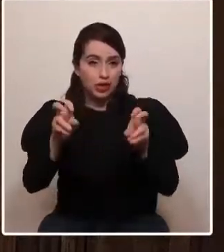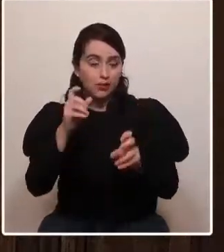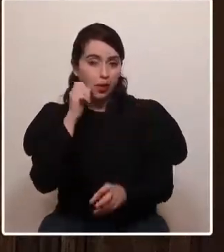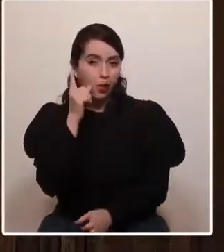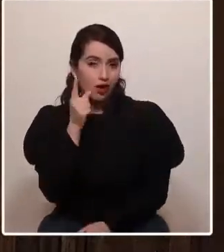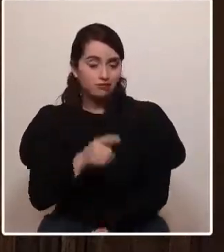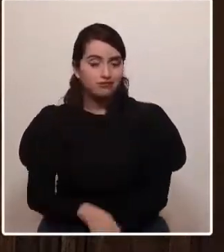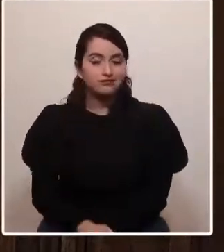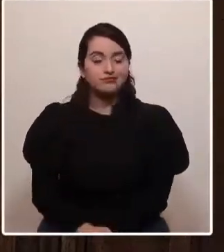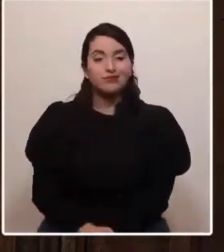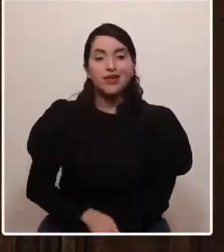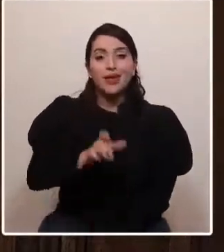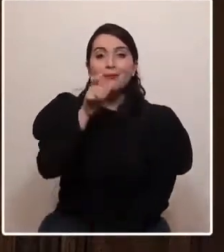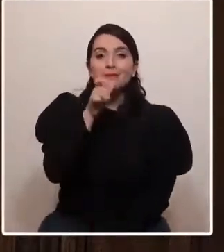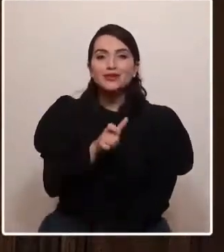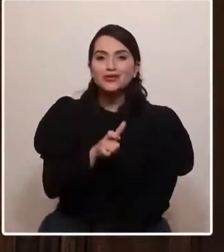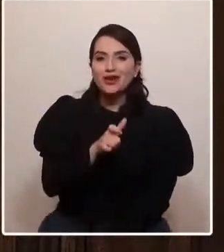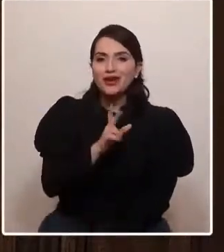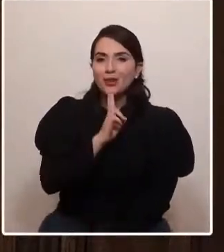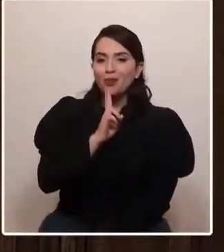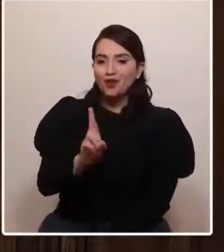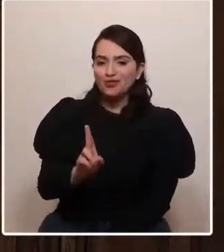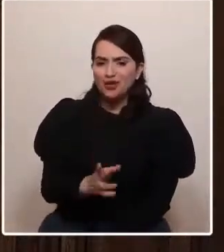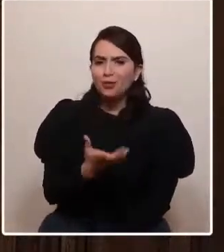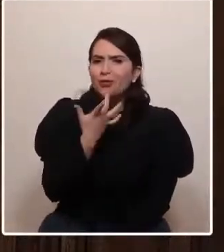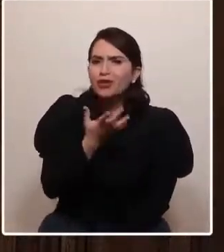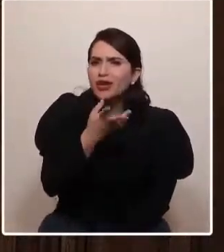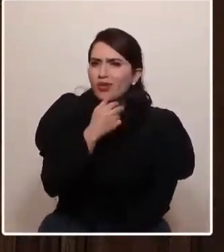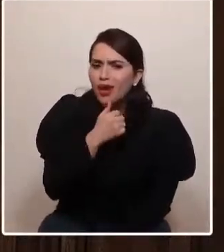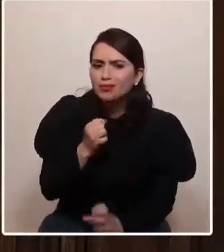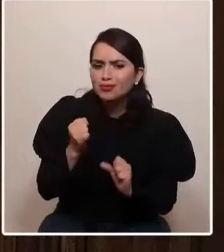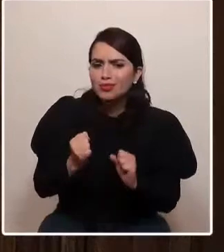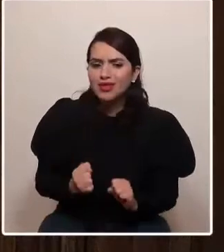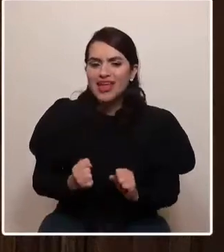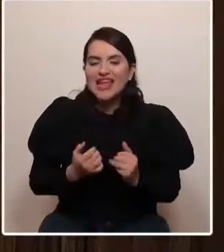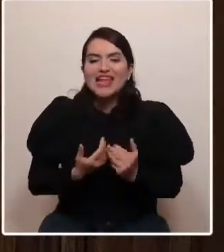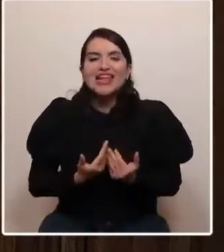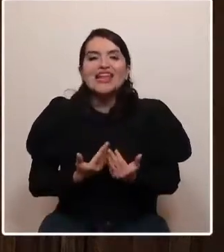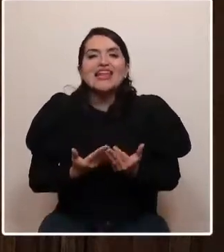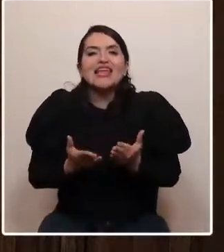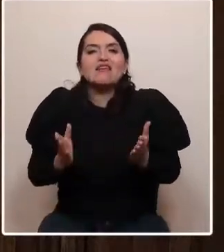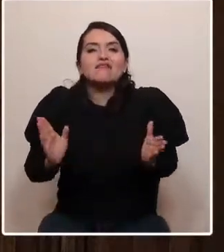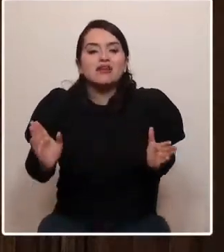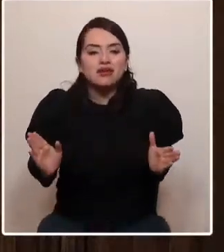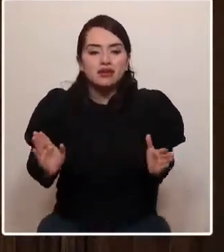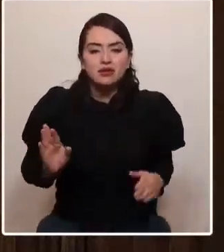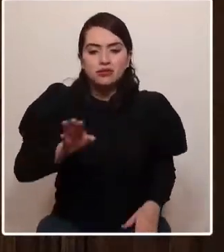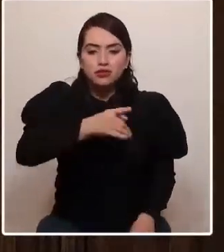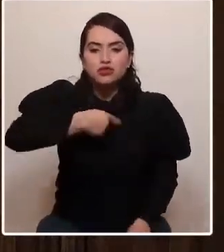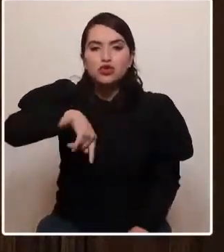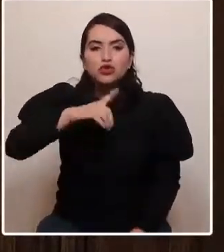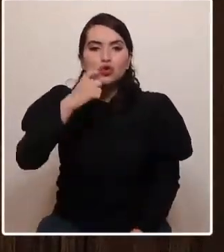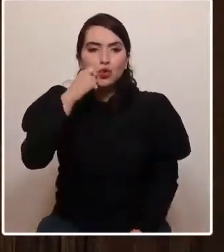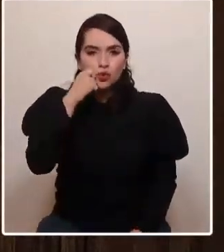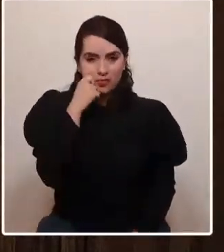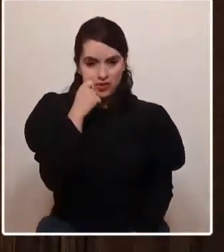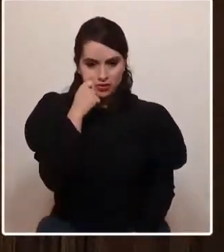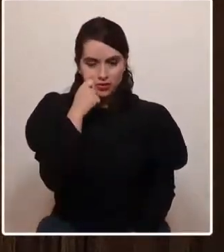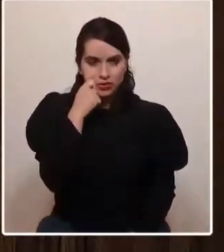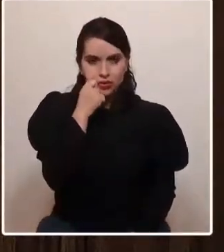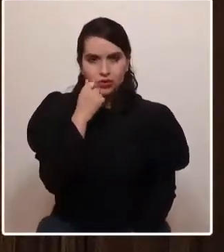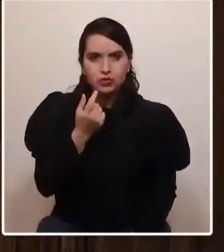me antecede del por qué no tenemos esta posibilidad de dejar una libertad a toda prueba, porque somos seres humanos. Somos seres